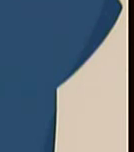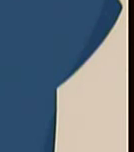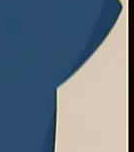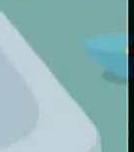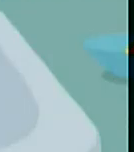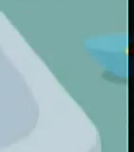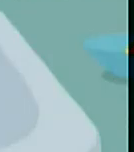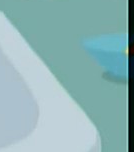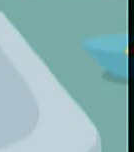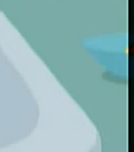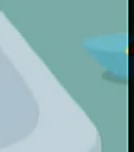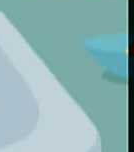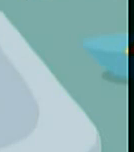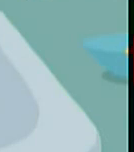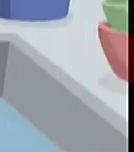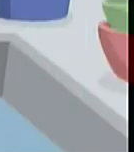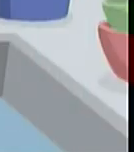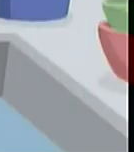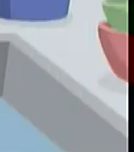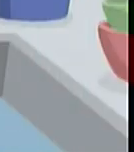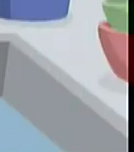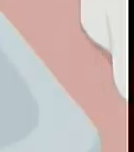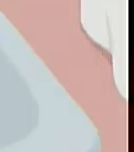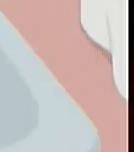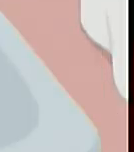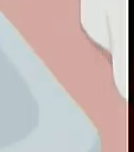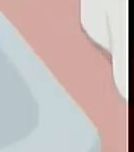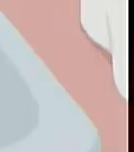4 pasos. Lávate las manos con frecuencia.